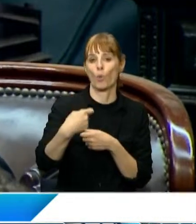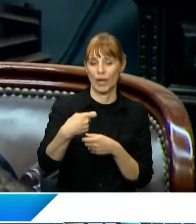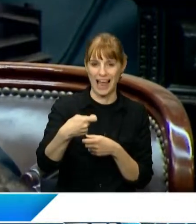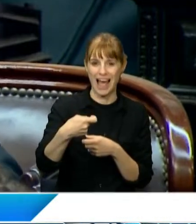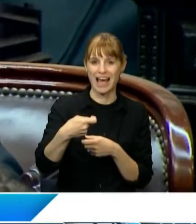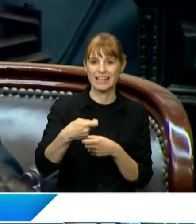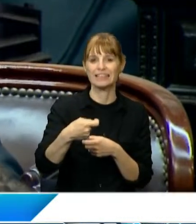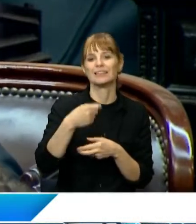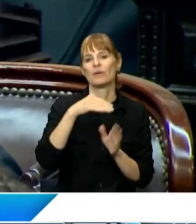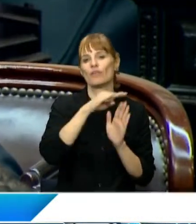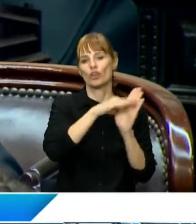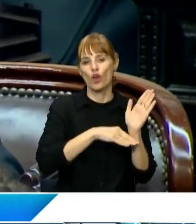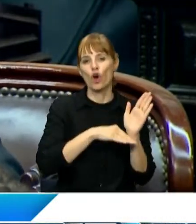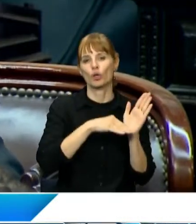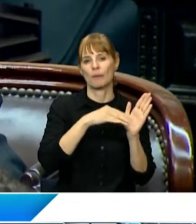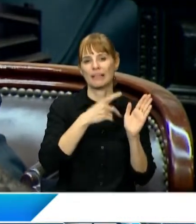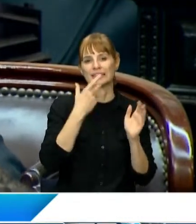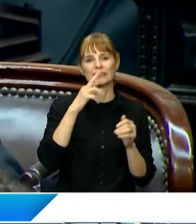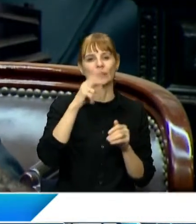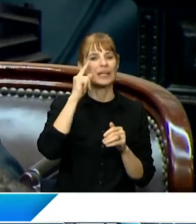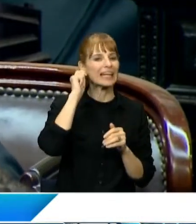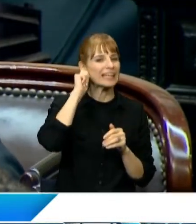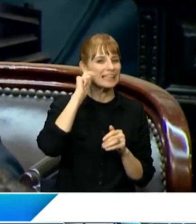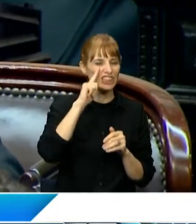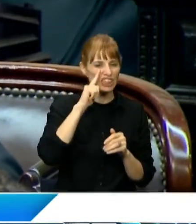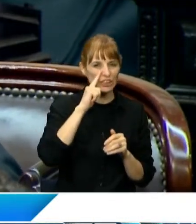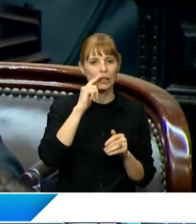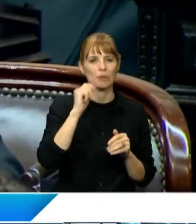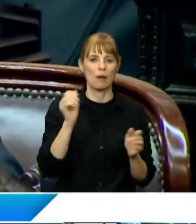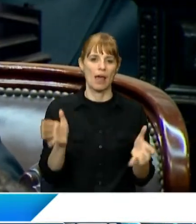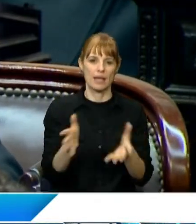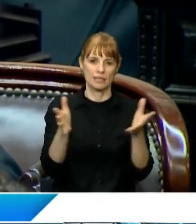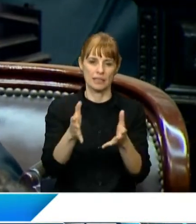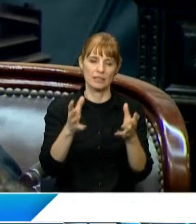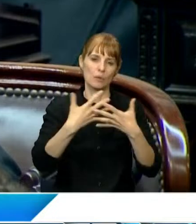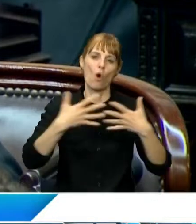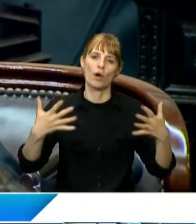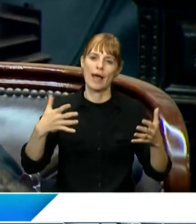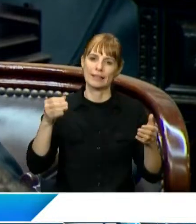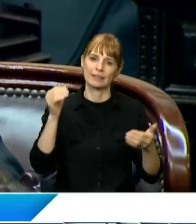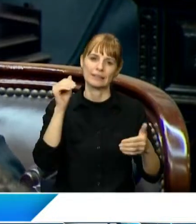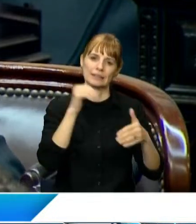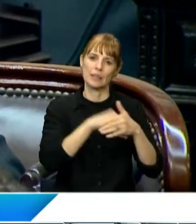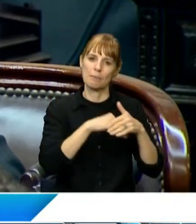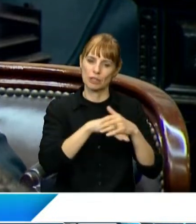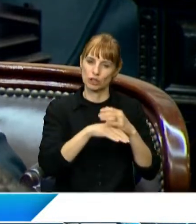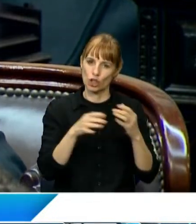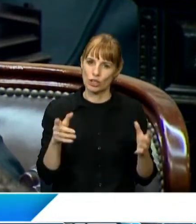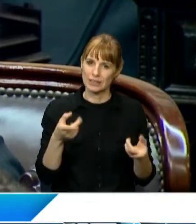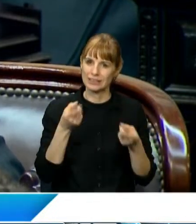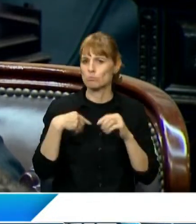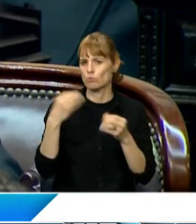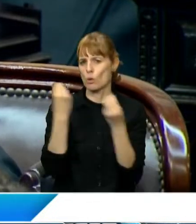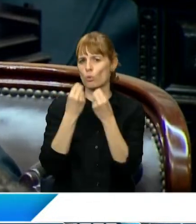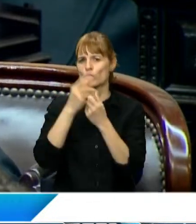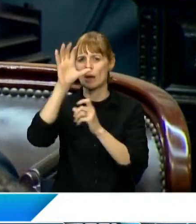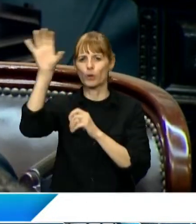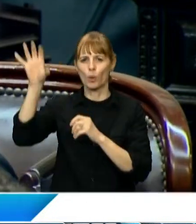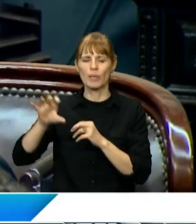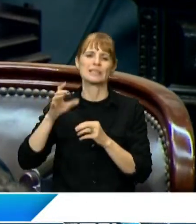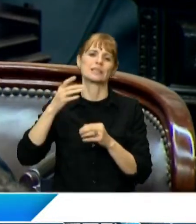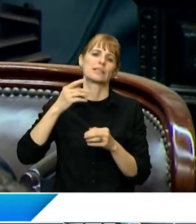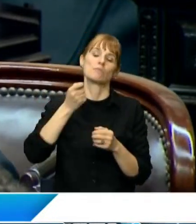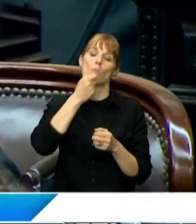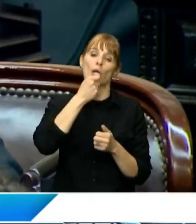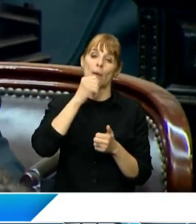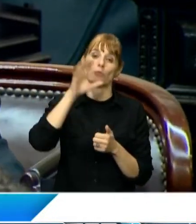Normas tendientes a mejorar el RIGI en materia de incentivo a grandes inversiones, que son las que necesitan muchas de las provincias, en especial provincias,